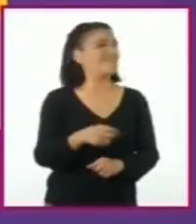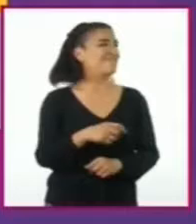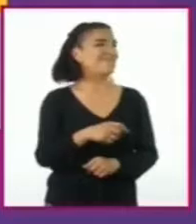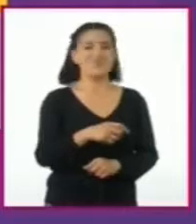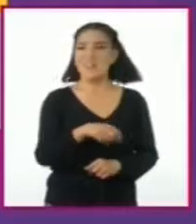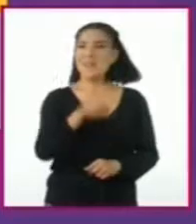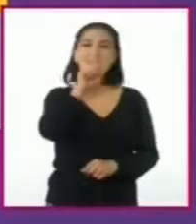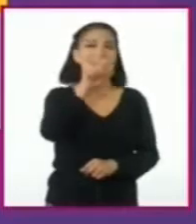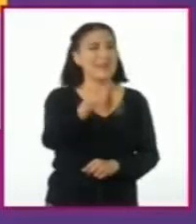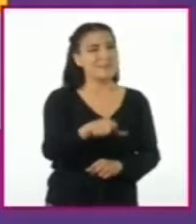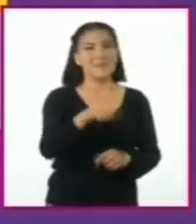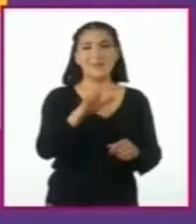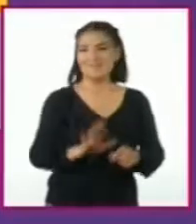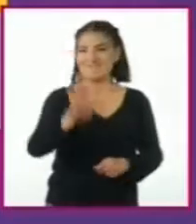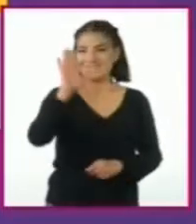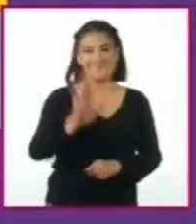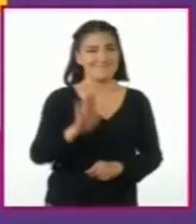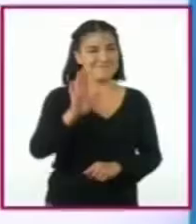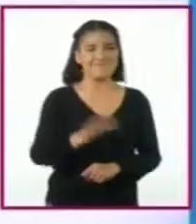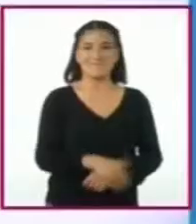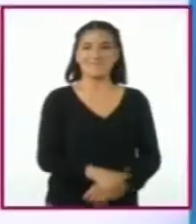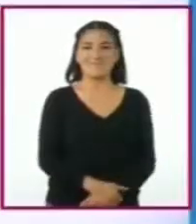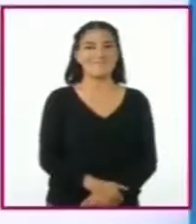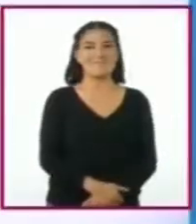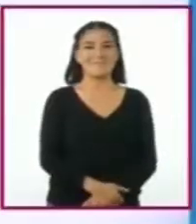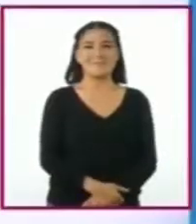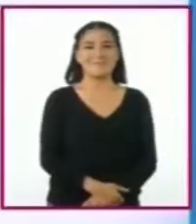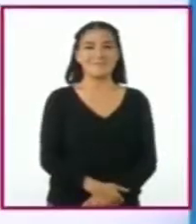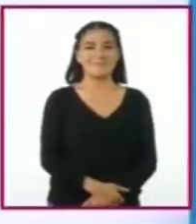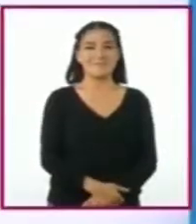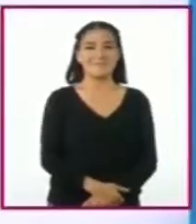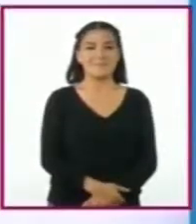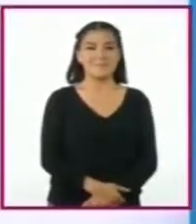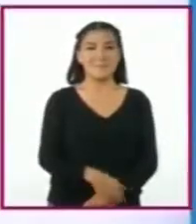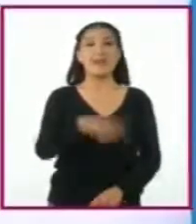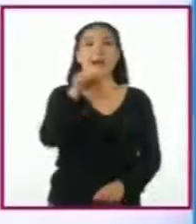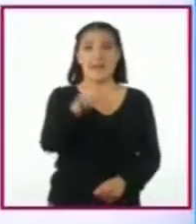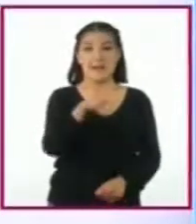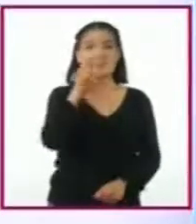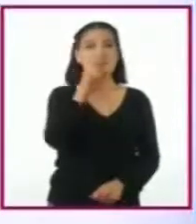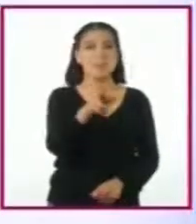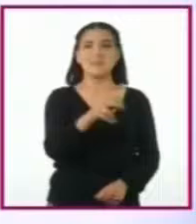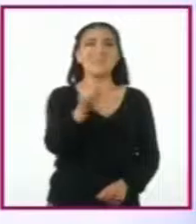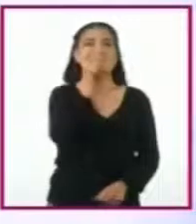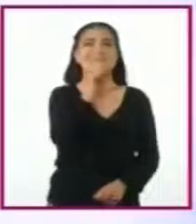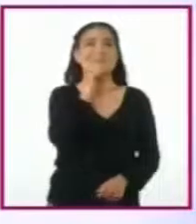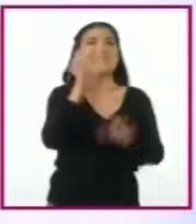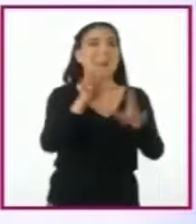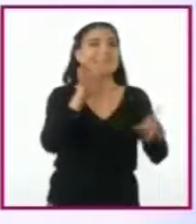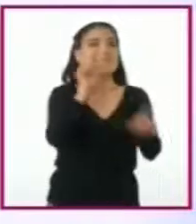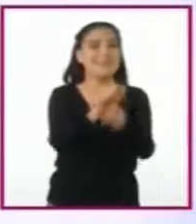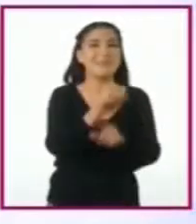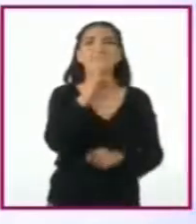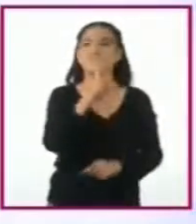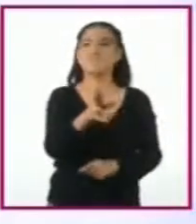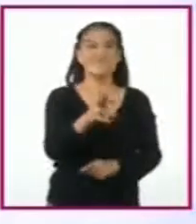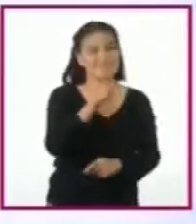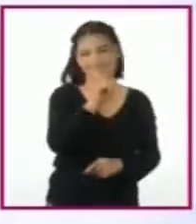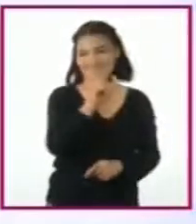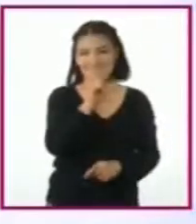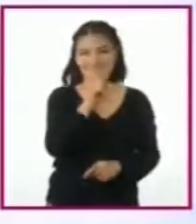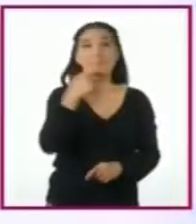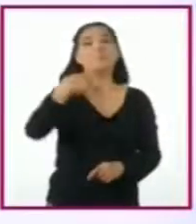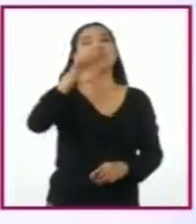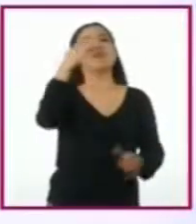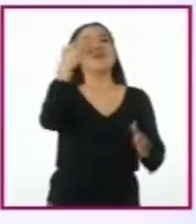fotografías tampoco son semejantes. Hasta aquí todavía no hemos encontrado dos fotografías semejantes, pero nos